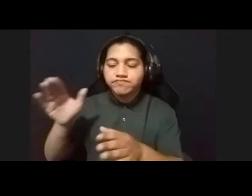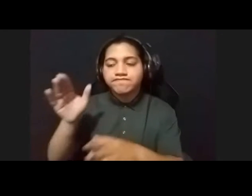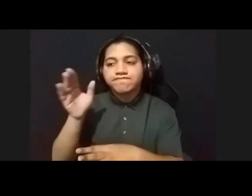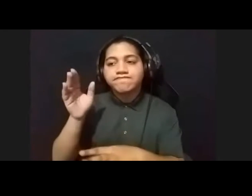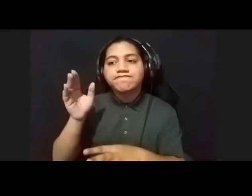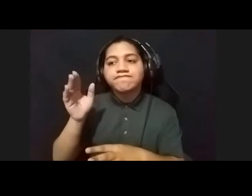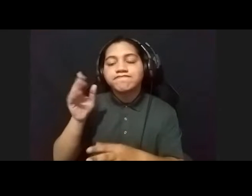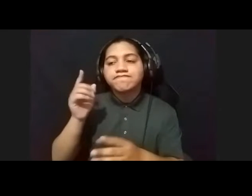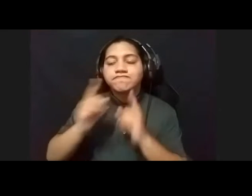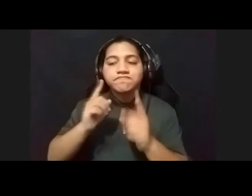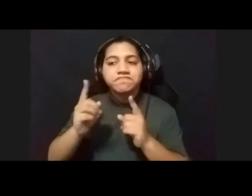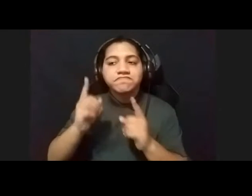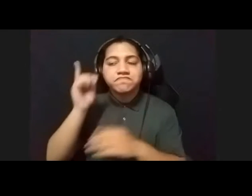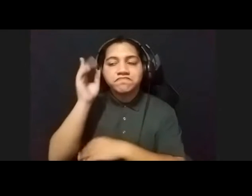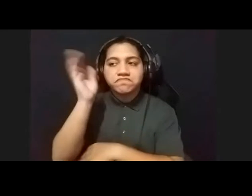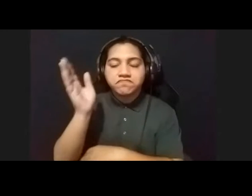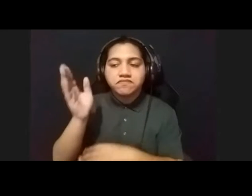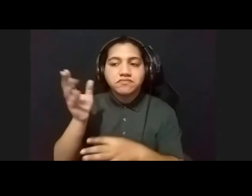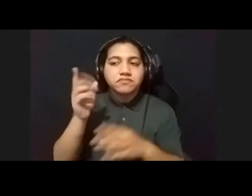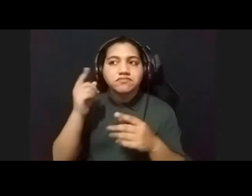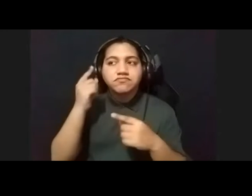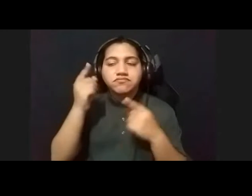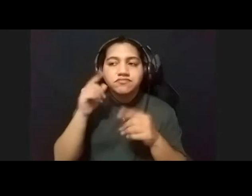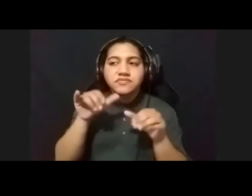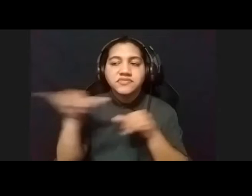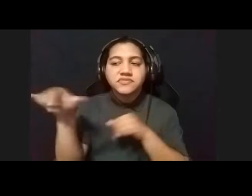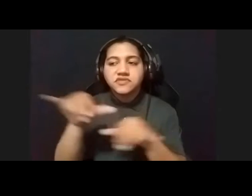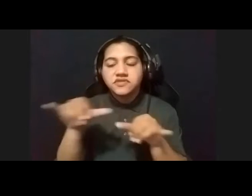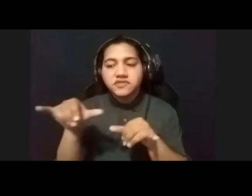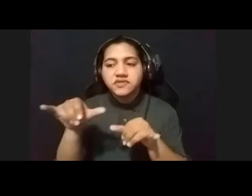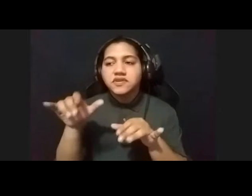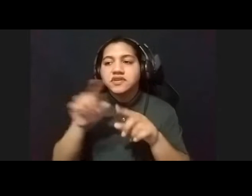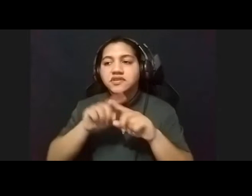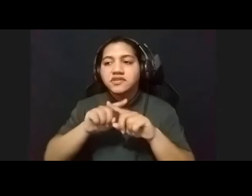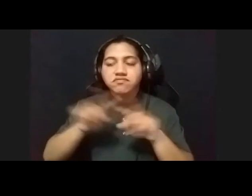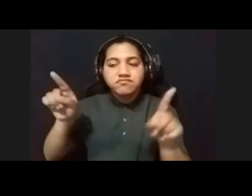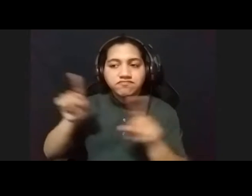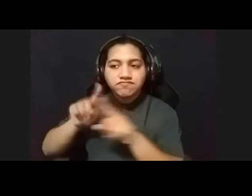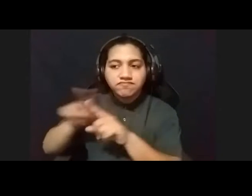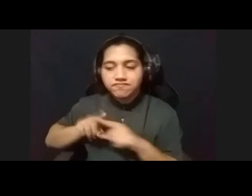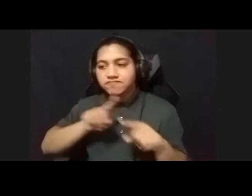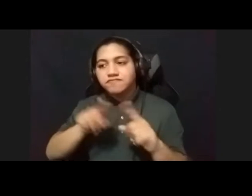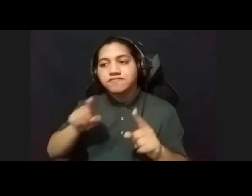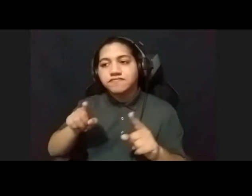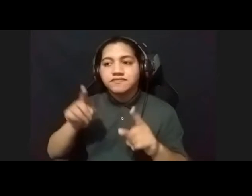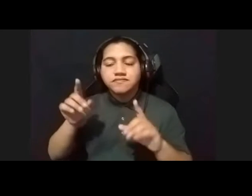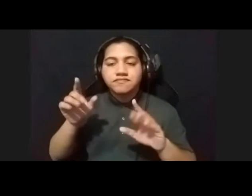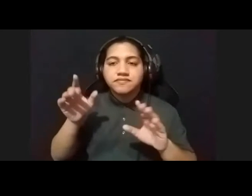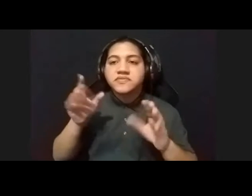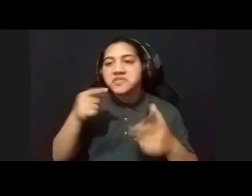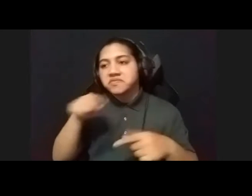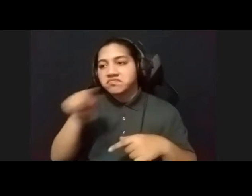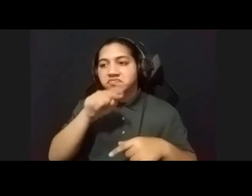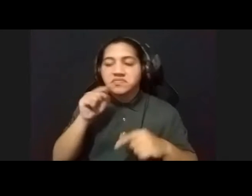las diferencias y similitudes. A través de la lectura, los niños se identifican con personas, lugares,